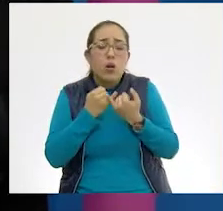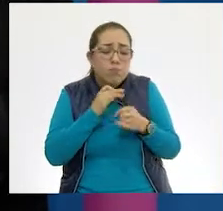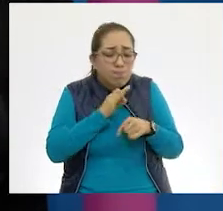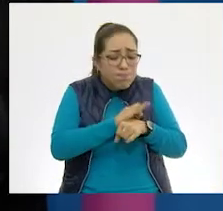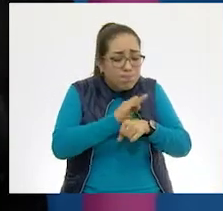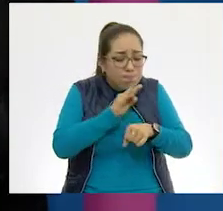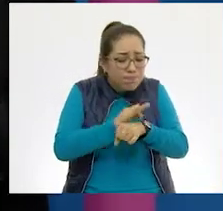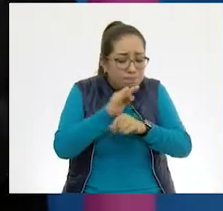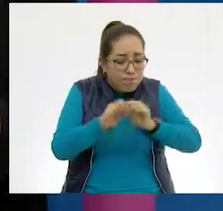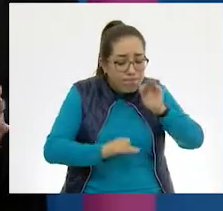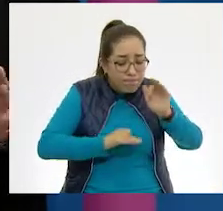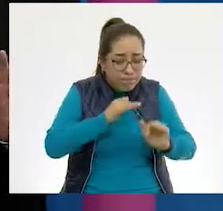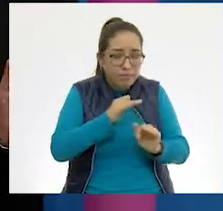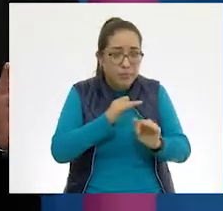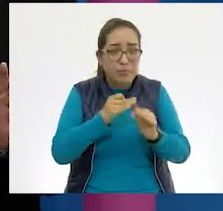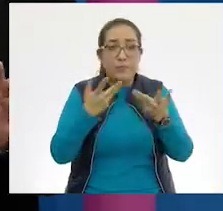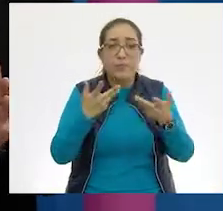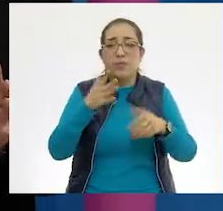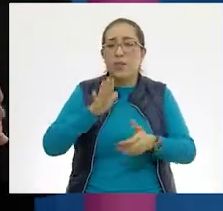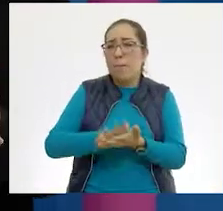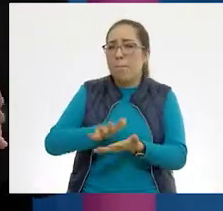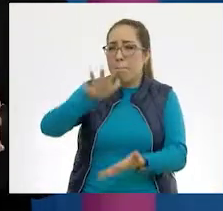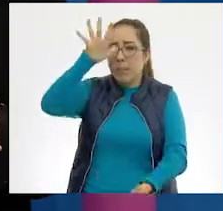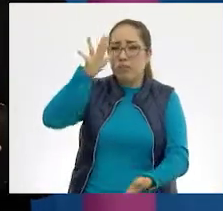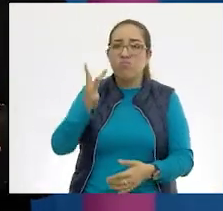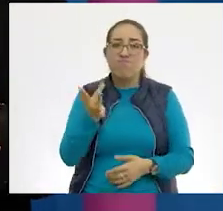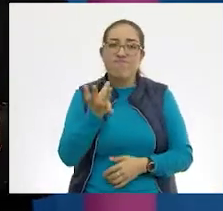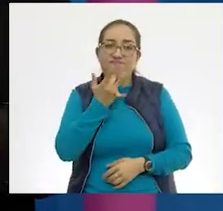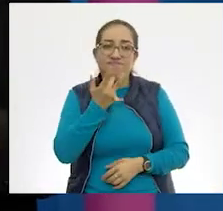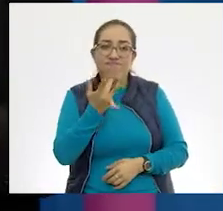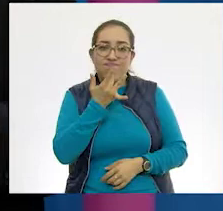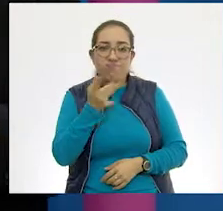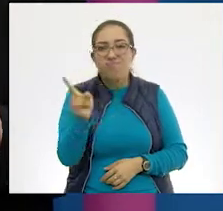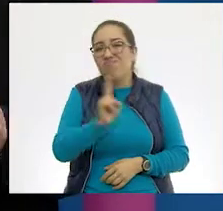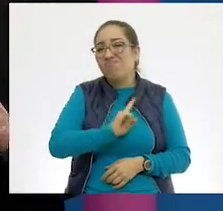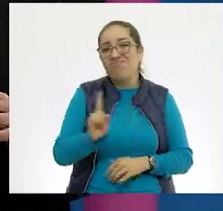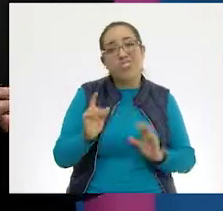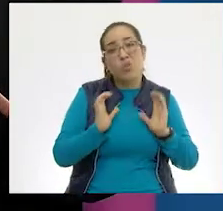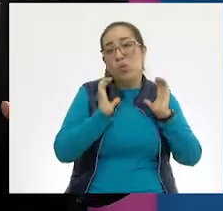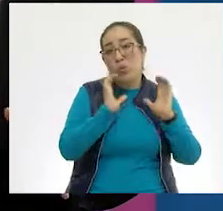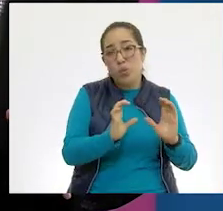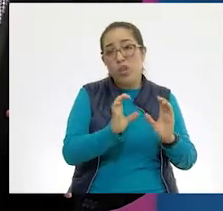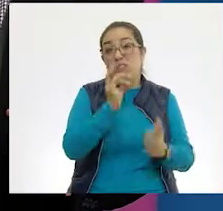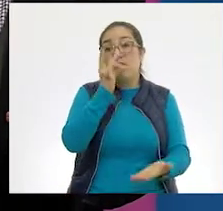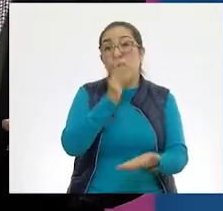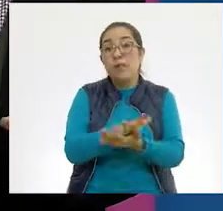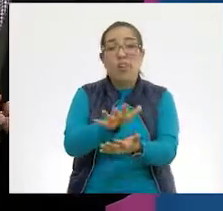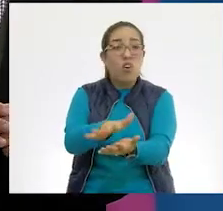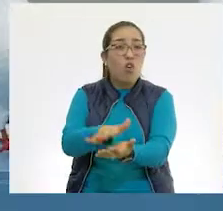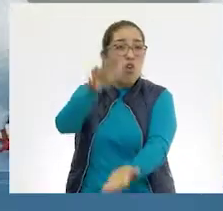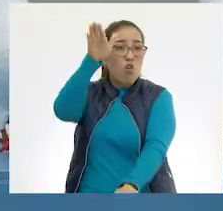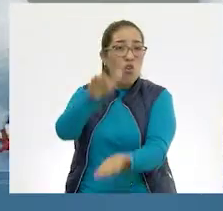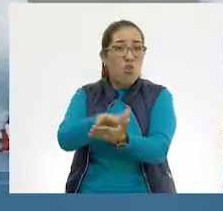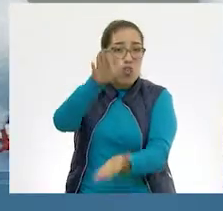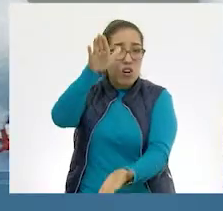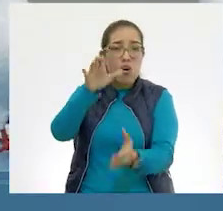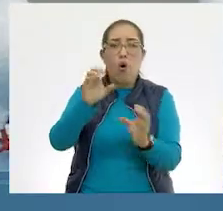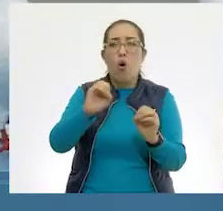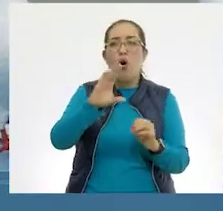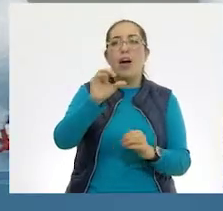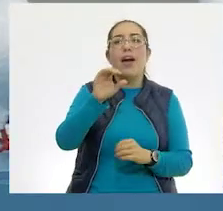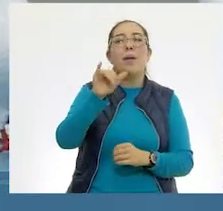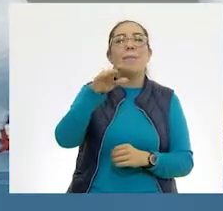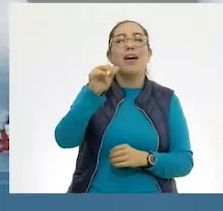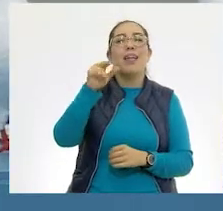nidos. La mayoría de los reptiles no cuidan sus nidos, con excepción de los cocodrilos y caimanes.